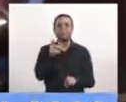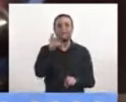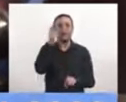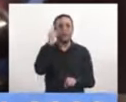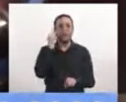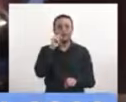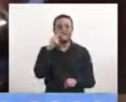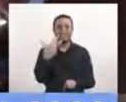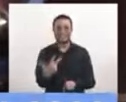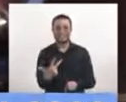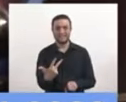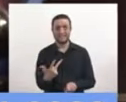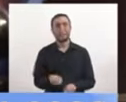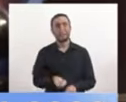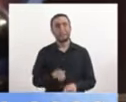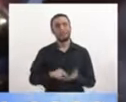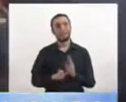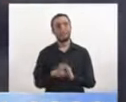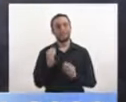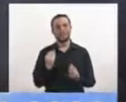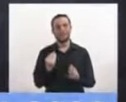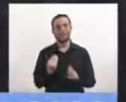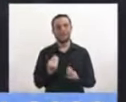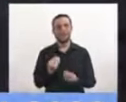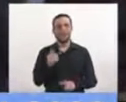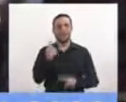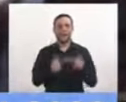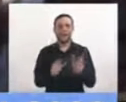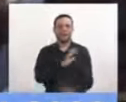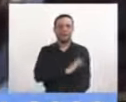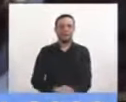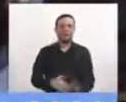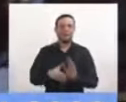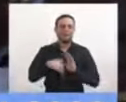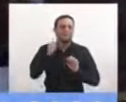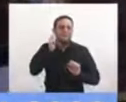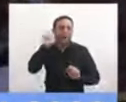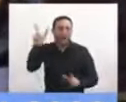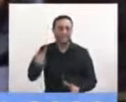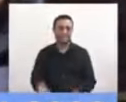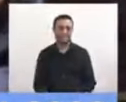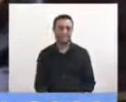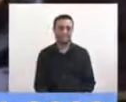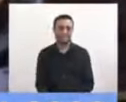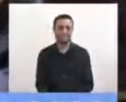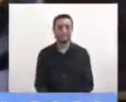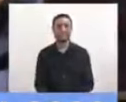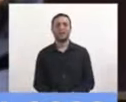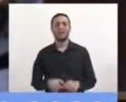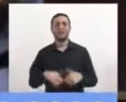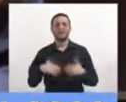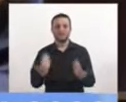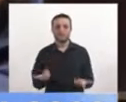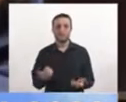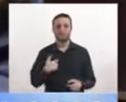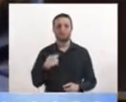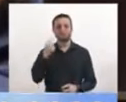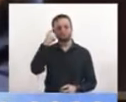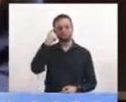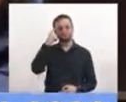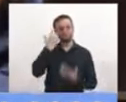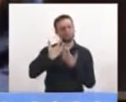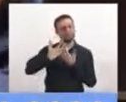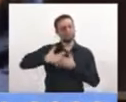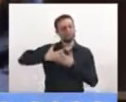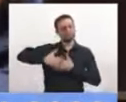73, el doble de grande. Si uno lo mira a la distancia, si uno lo mira un poco objetivamente,